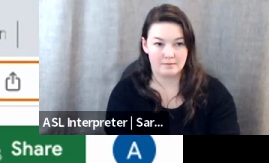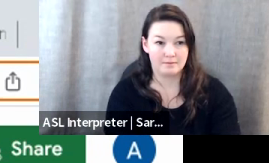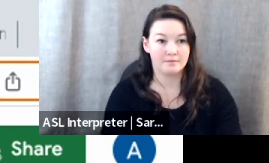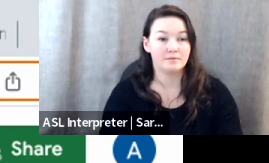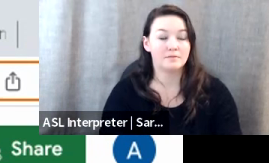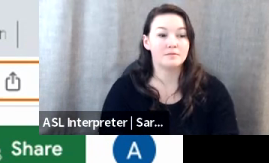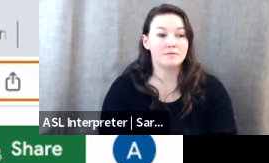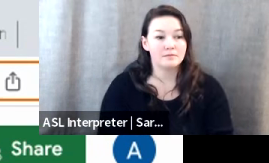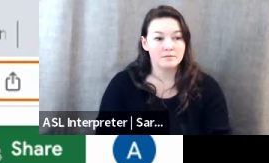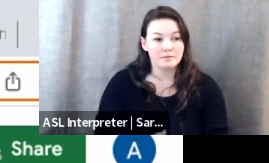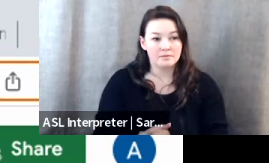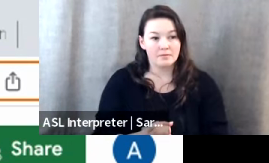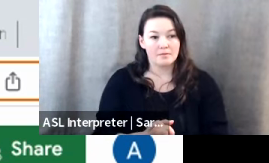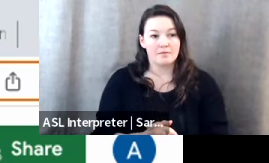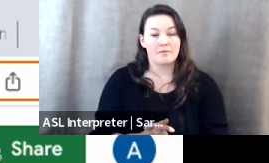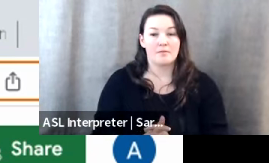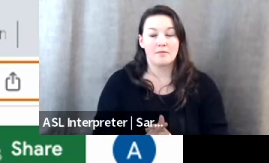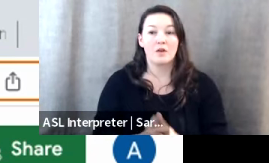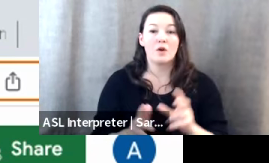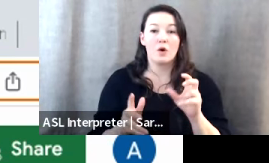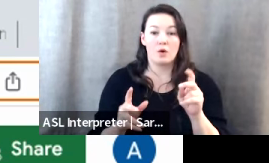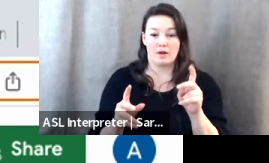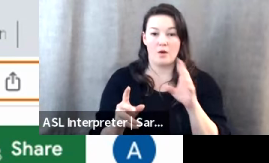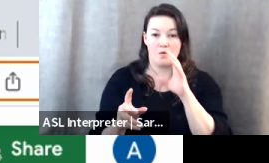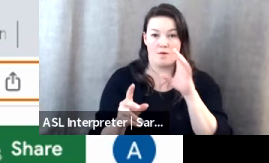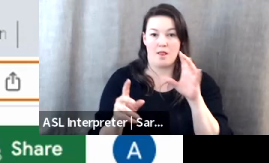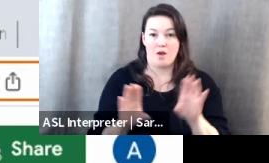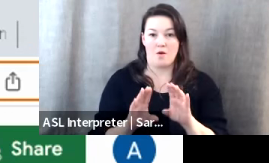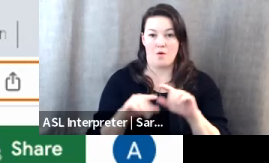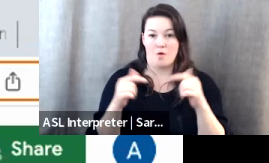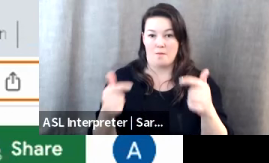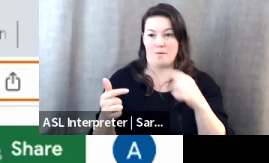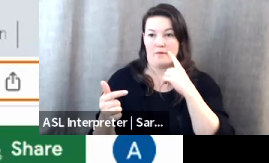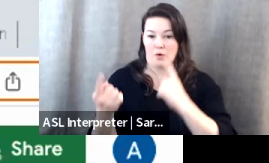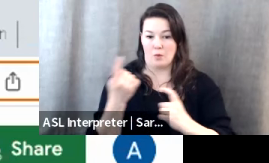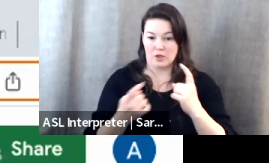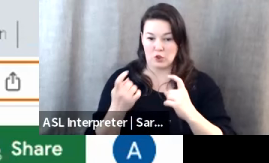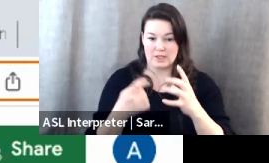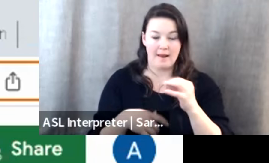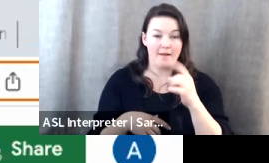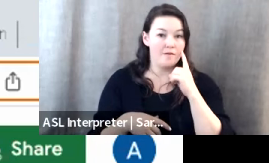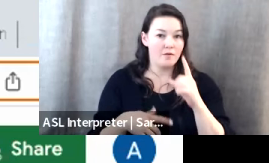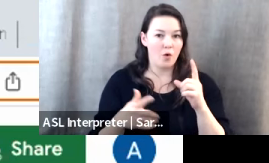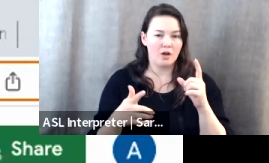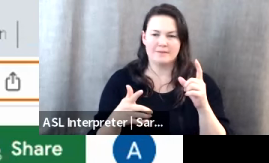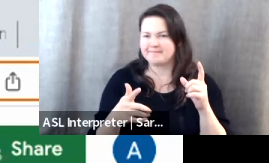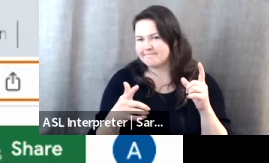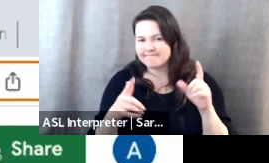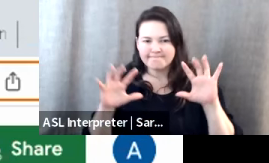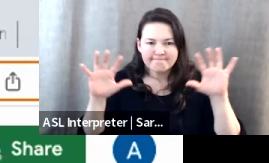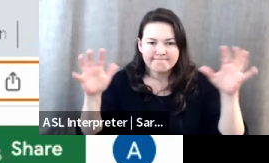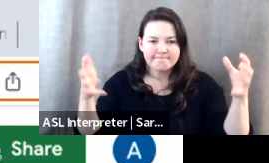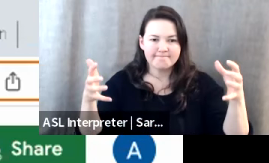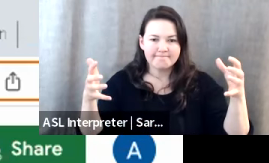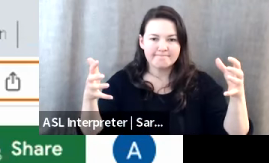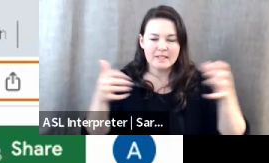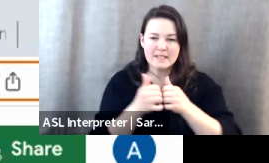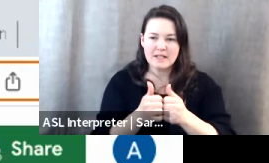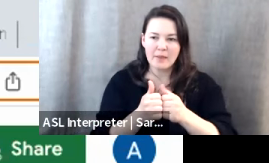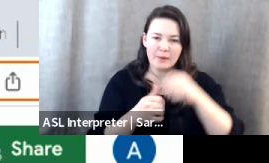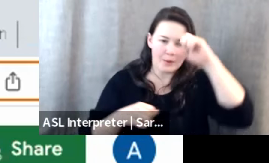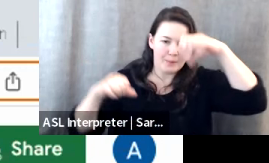Okay, so I just want to open it up for questions, and I'd also like to open it up for a larger brainstorm to just start